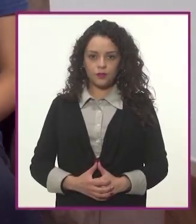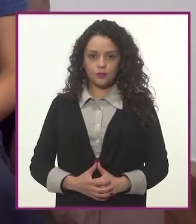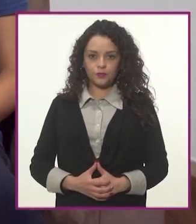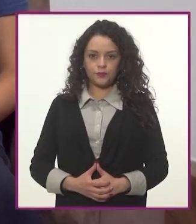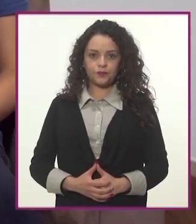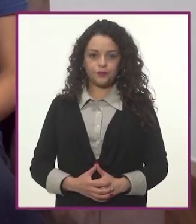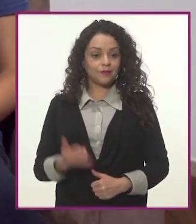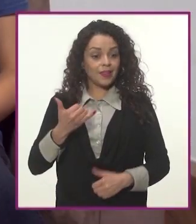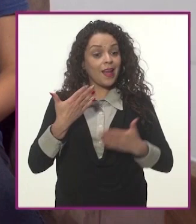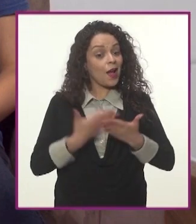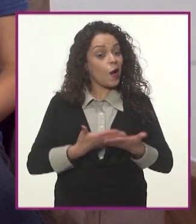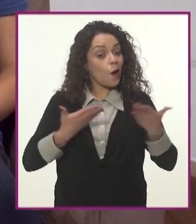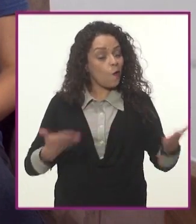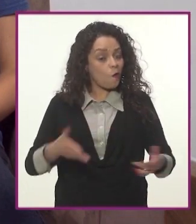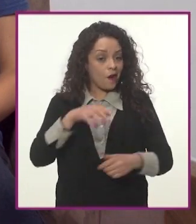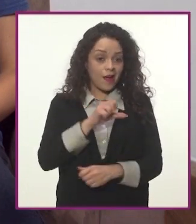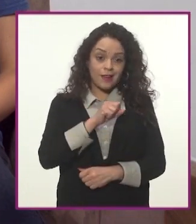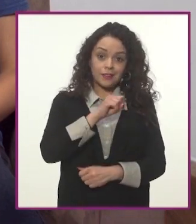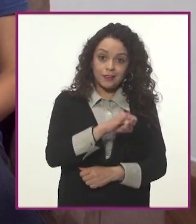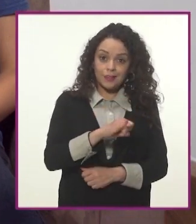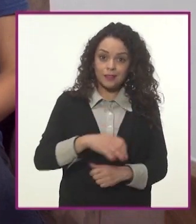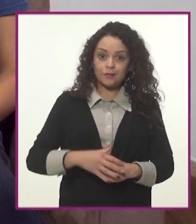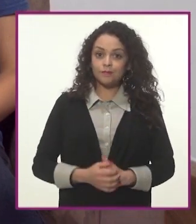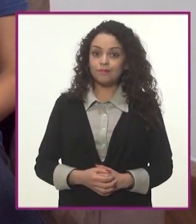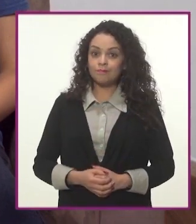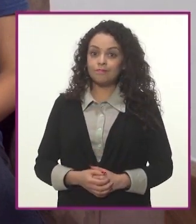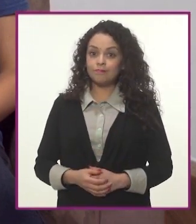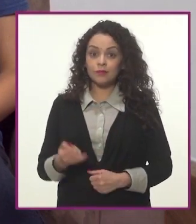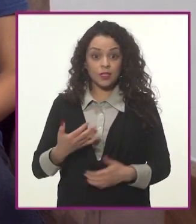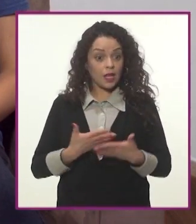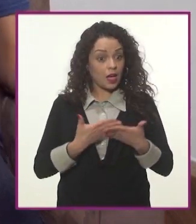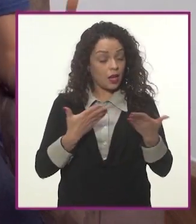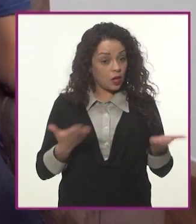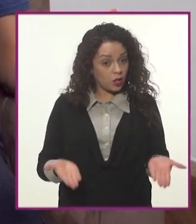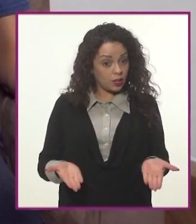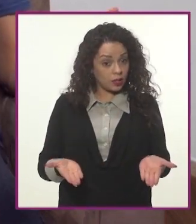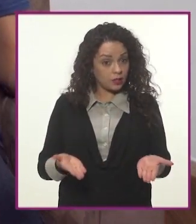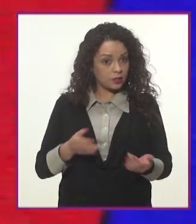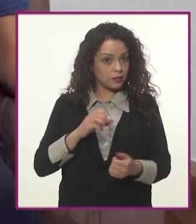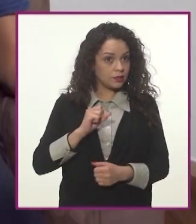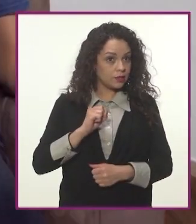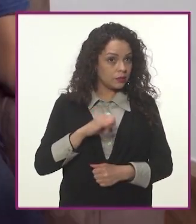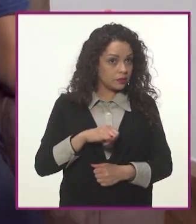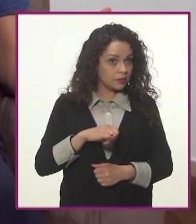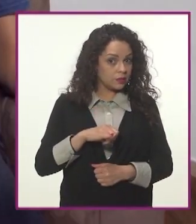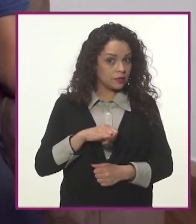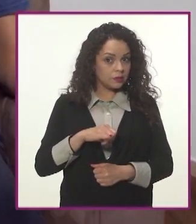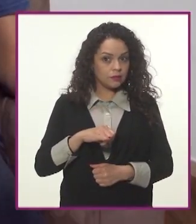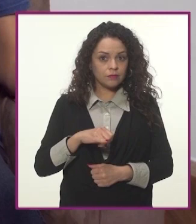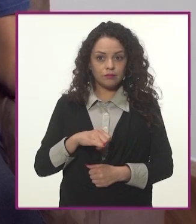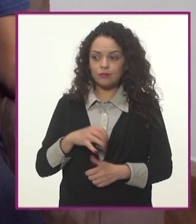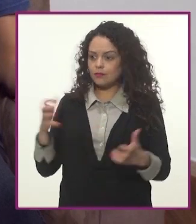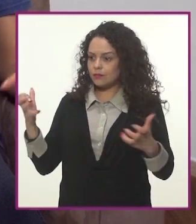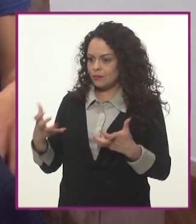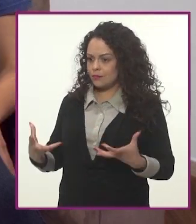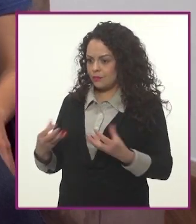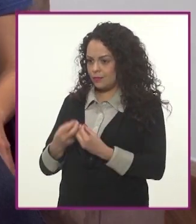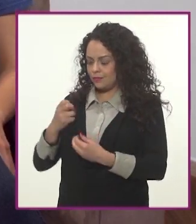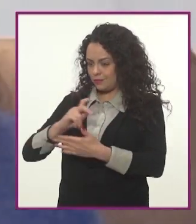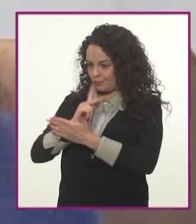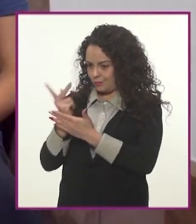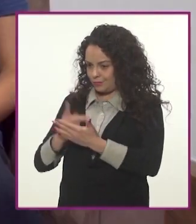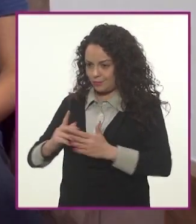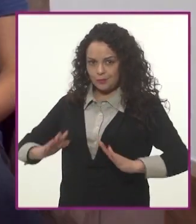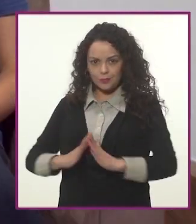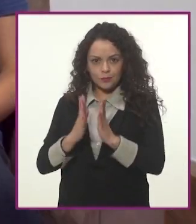Y ahora sí. Y ahora sí. Haz este programa con nosotros. Participa